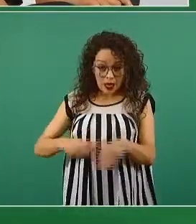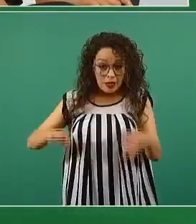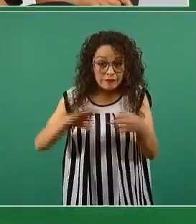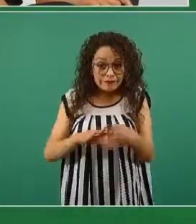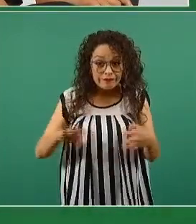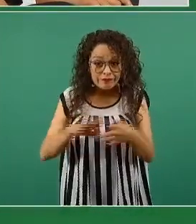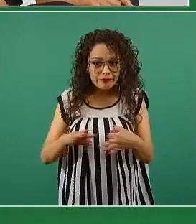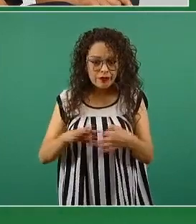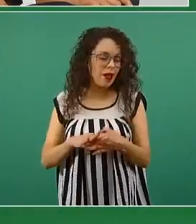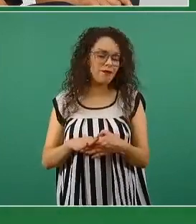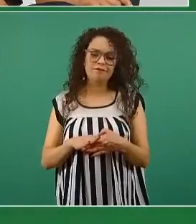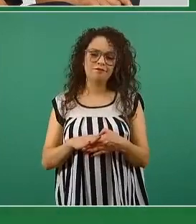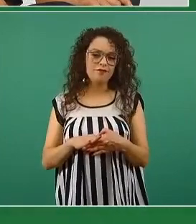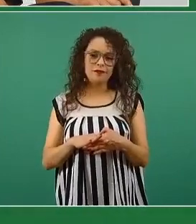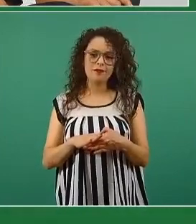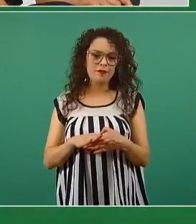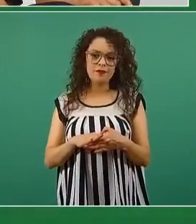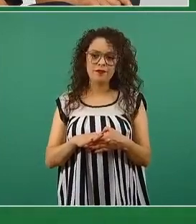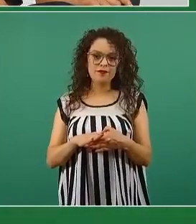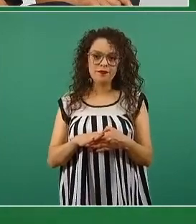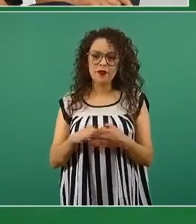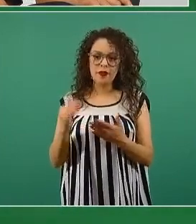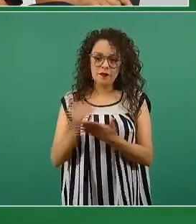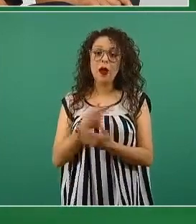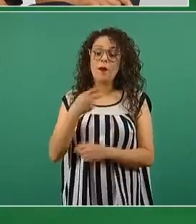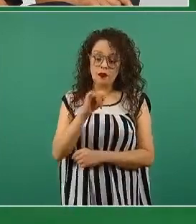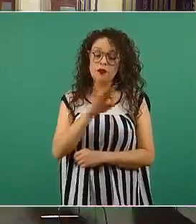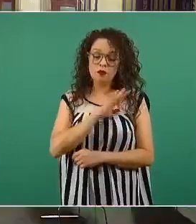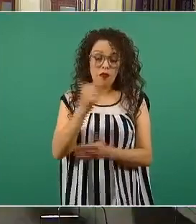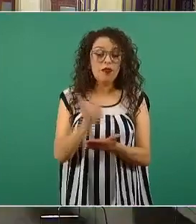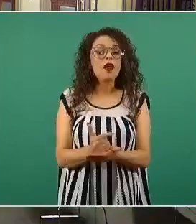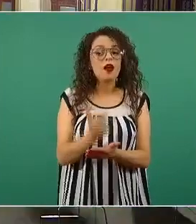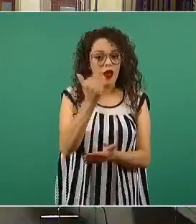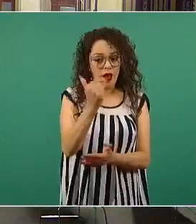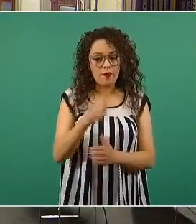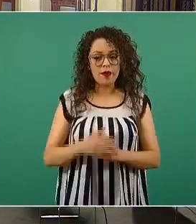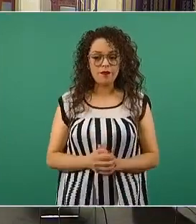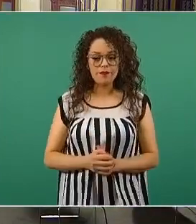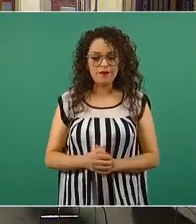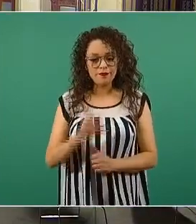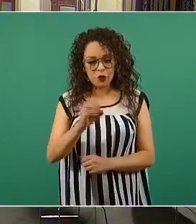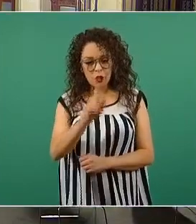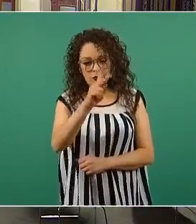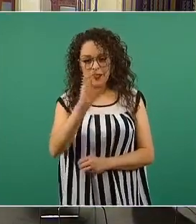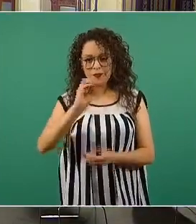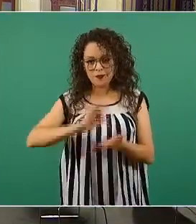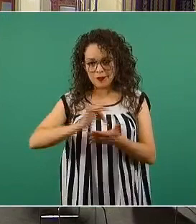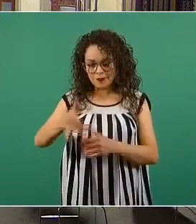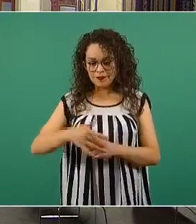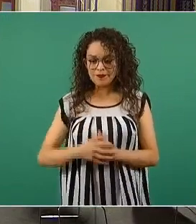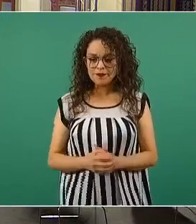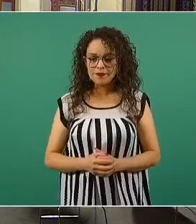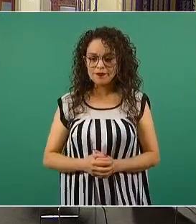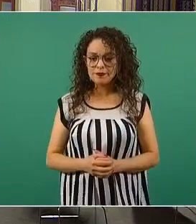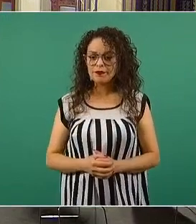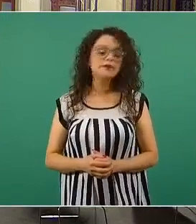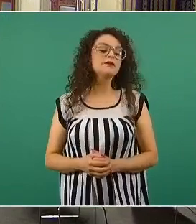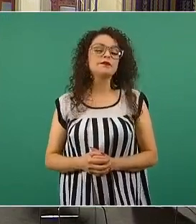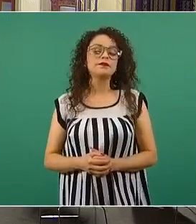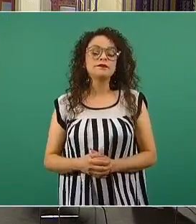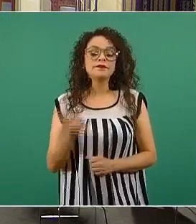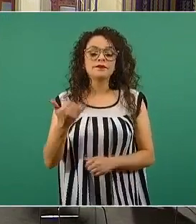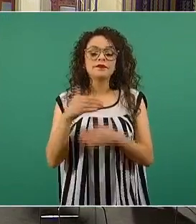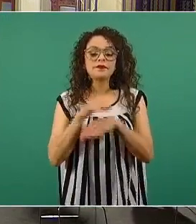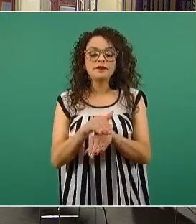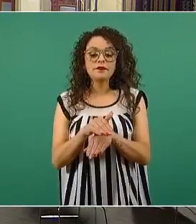que se ve en adultos, pero sí puede ser grave. Okay. Muchísimas gracias. Y en cuanto a, bueno, ya ahorita me